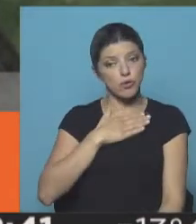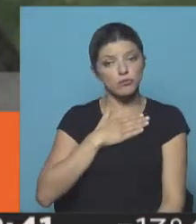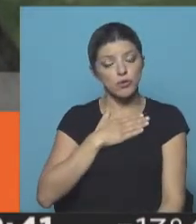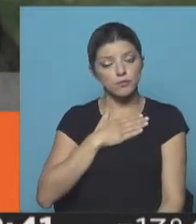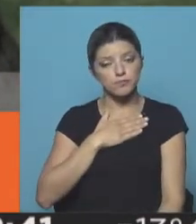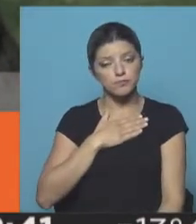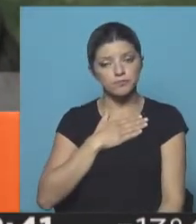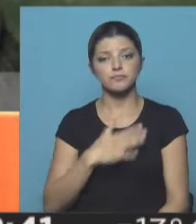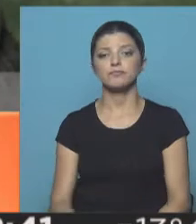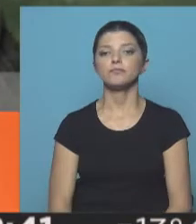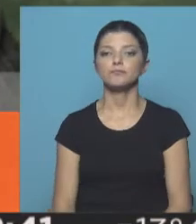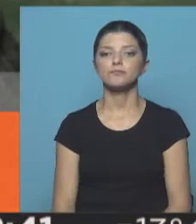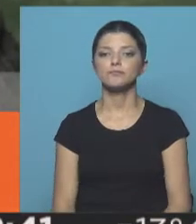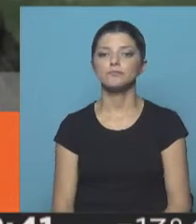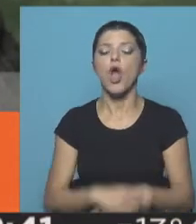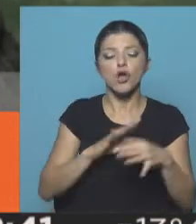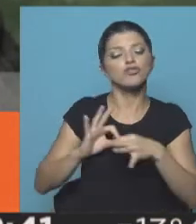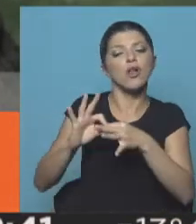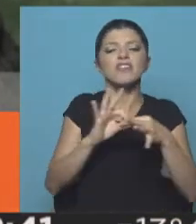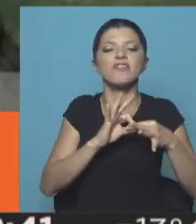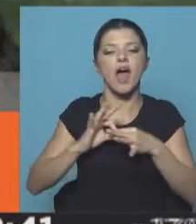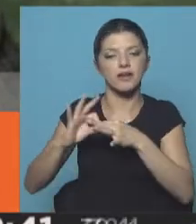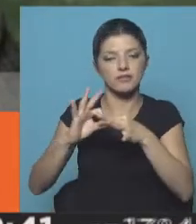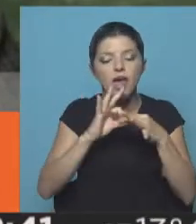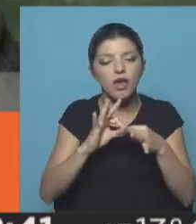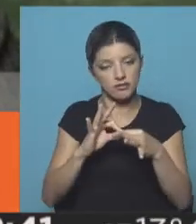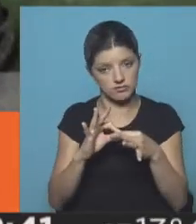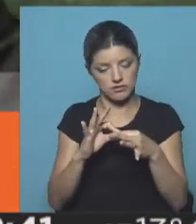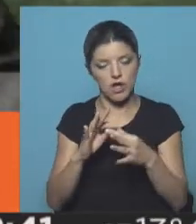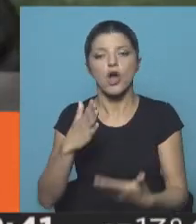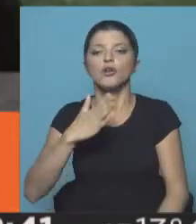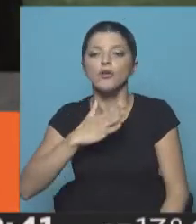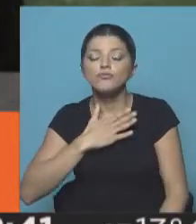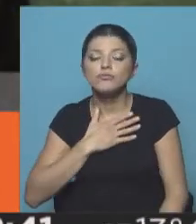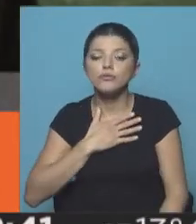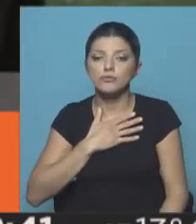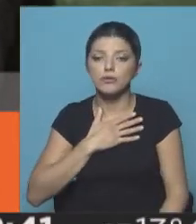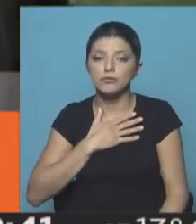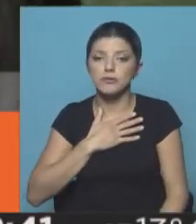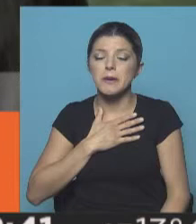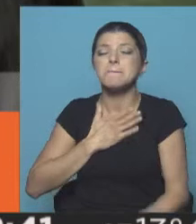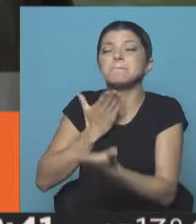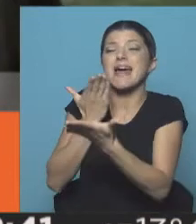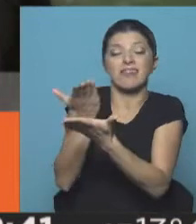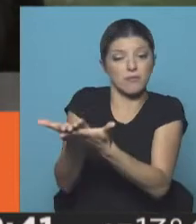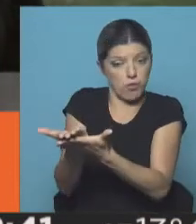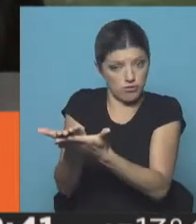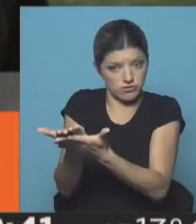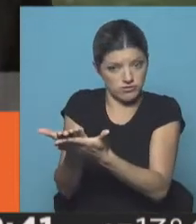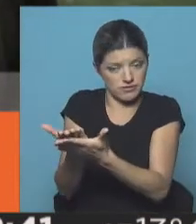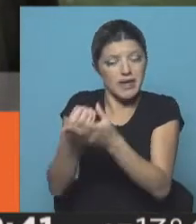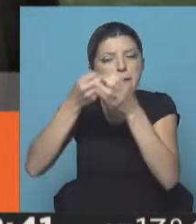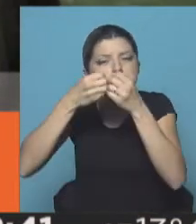solidaria una firme invocación a que se inicie cuanto antes un